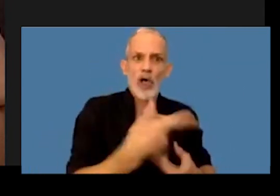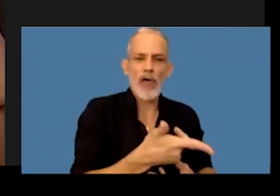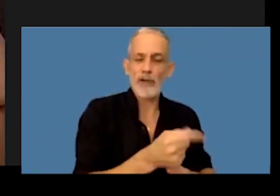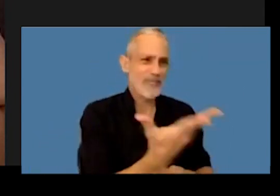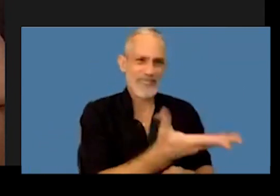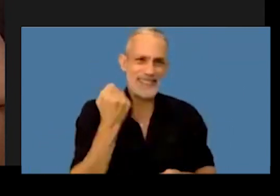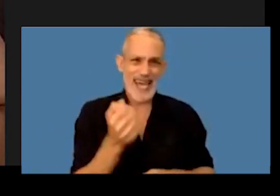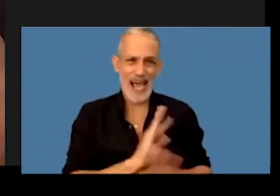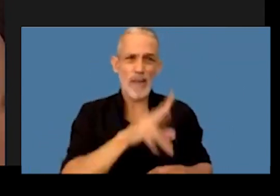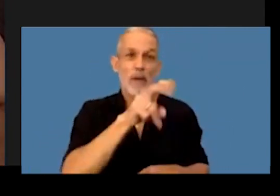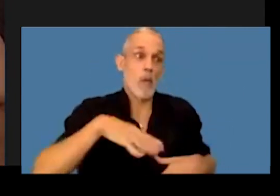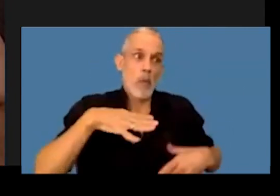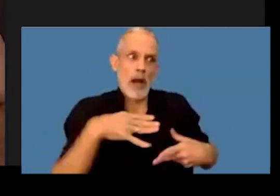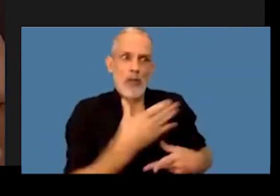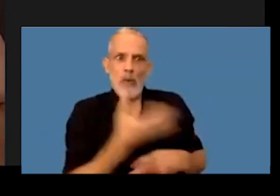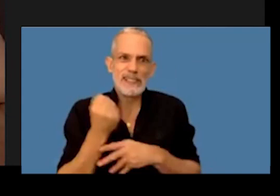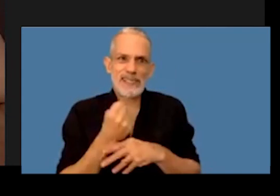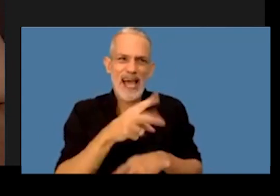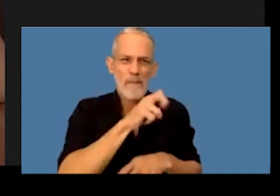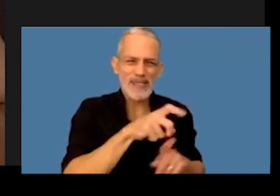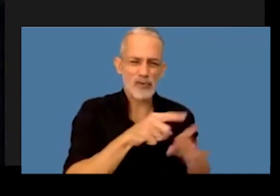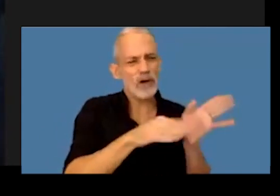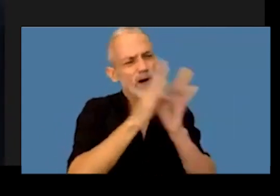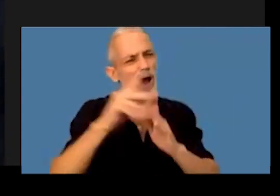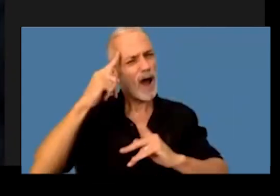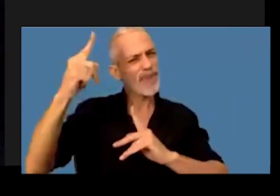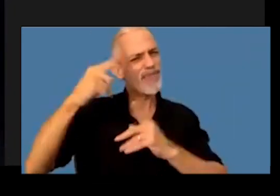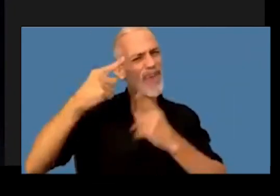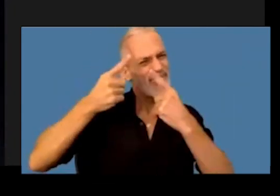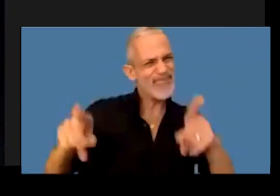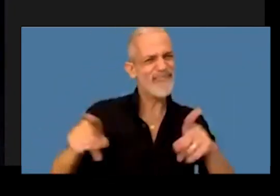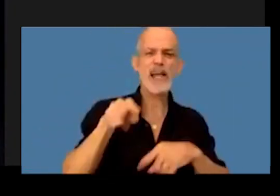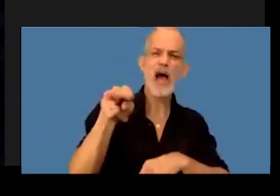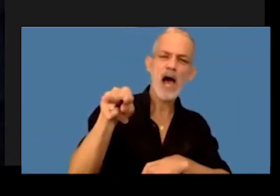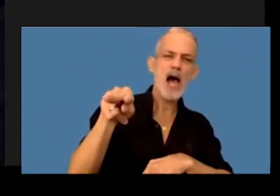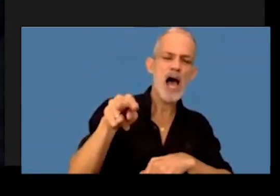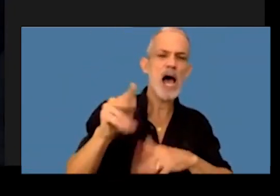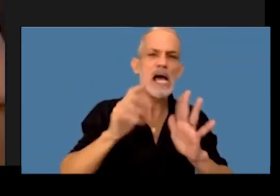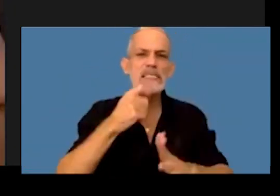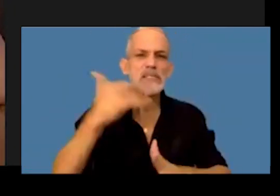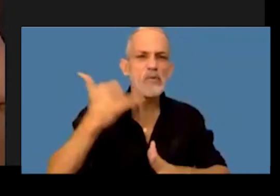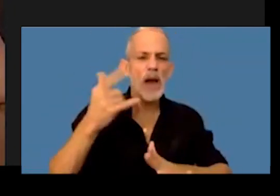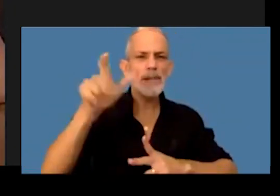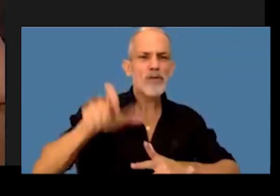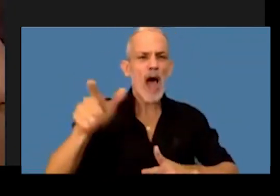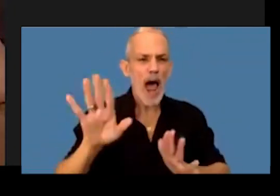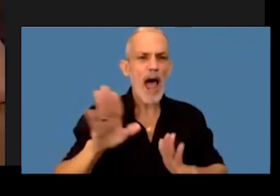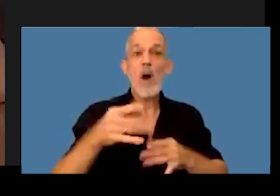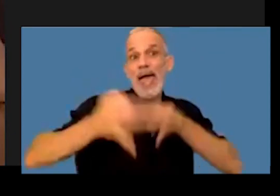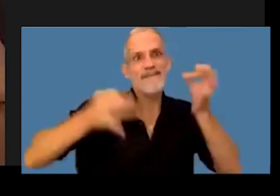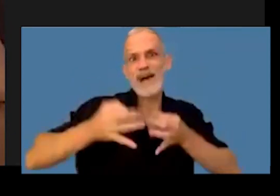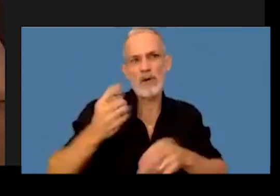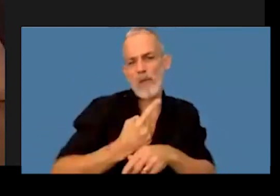dudas, a tener otra concepción y poder ver que al menos si alguien te lo deniega tiene que ser en base a una evaluación, pero ese decreto